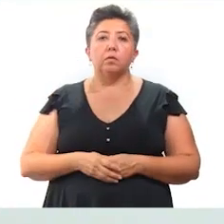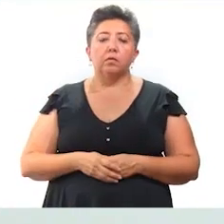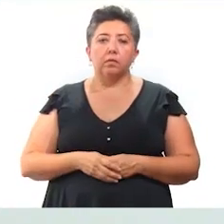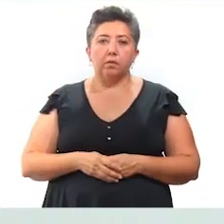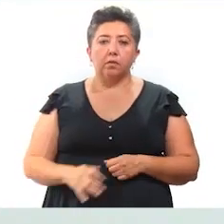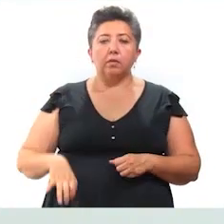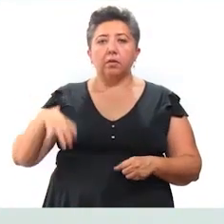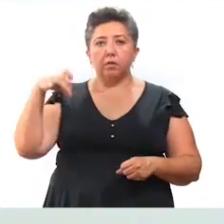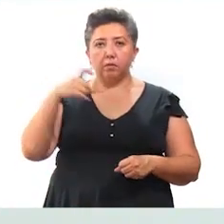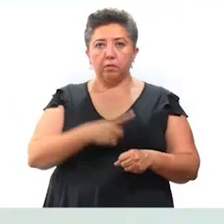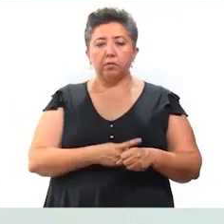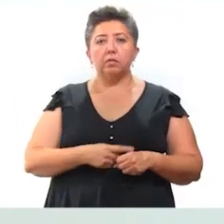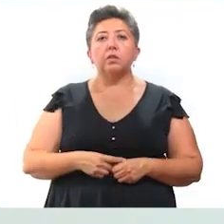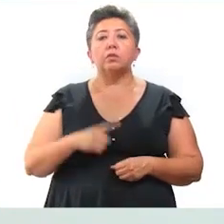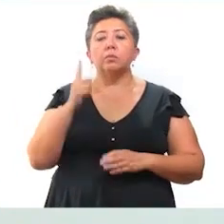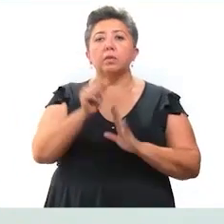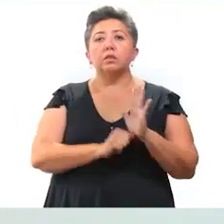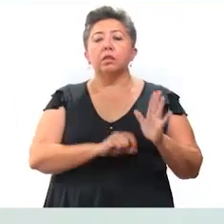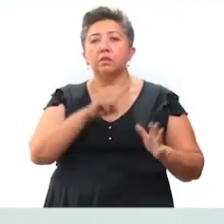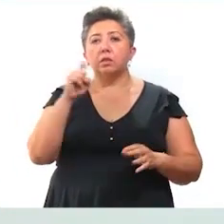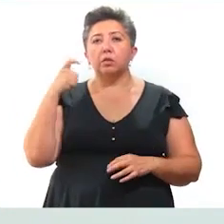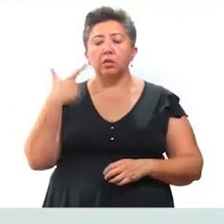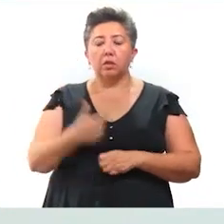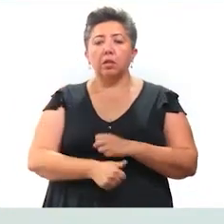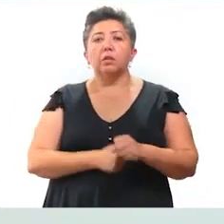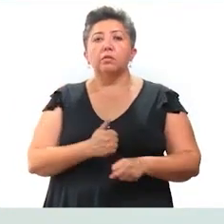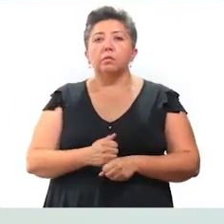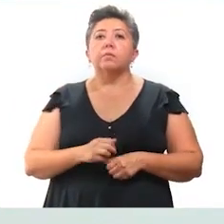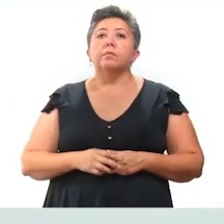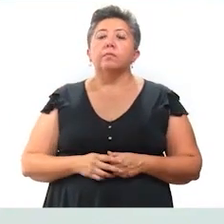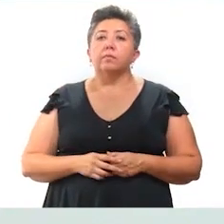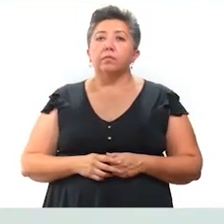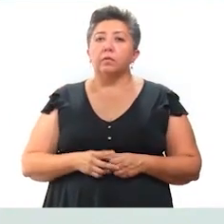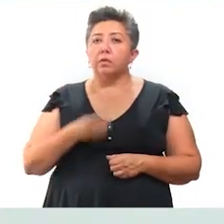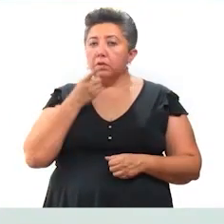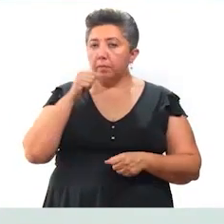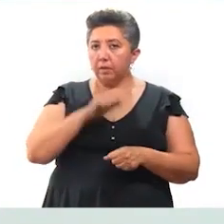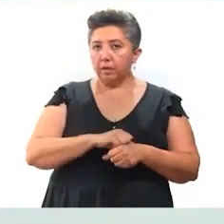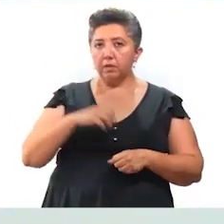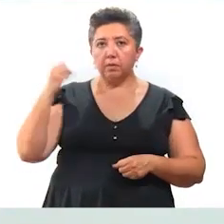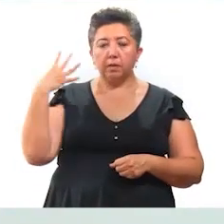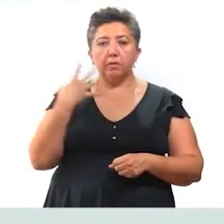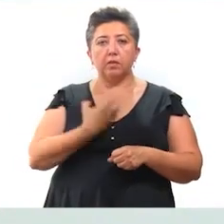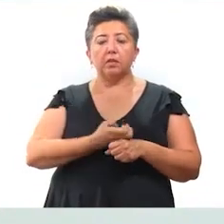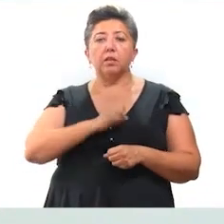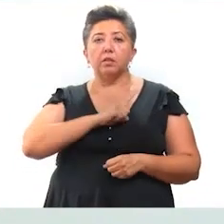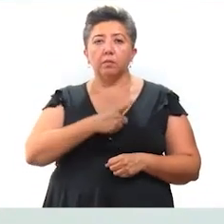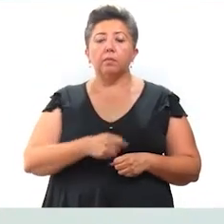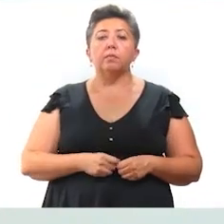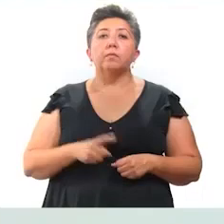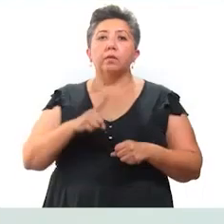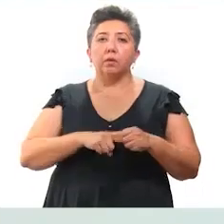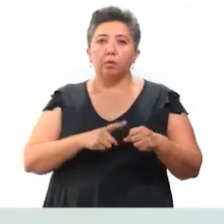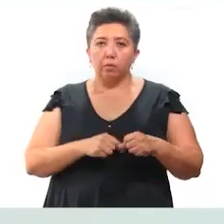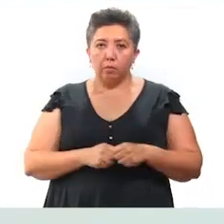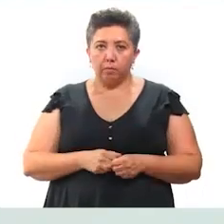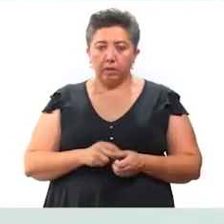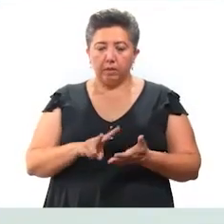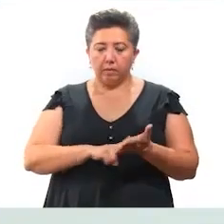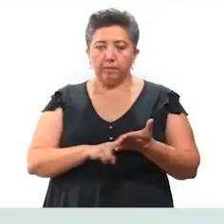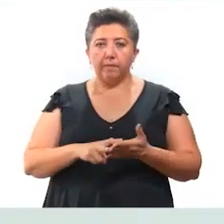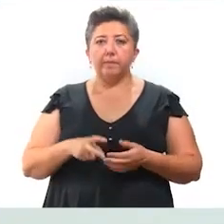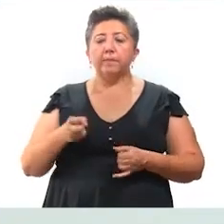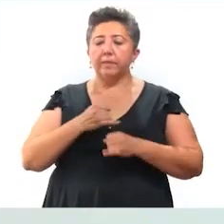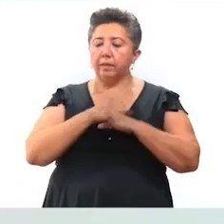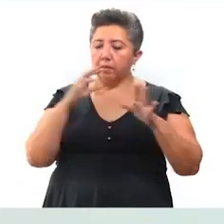diagnóstico. El rango de edad de los casos es de 1 mes a 107 años. Los indicadores semanales del Semáforo Estatal de Salud marcan color